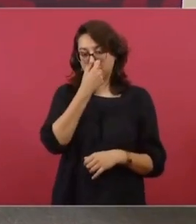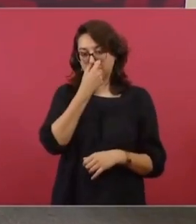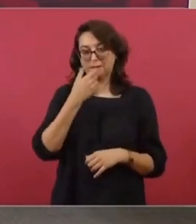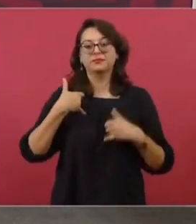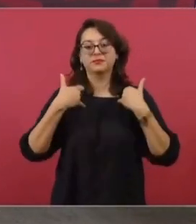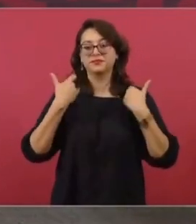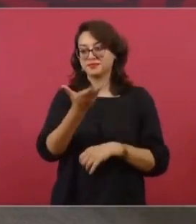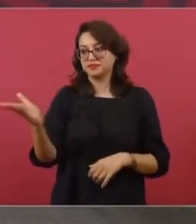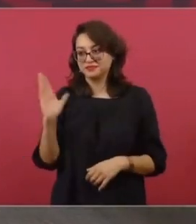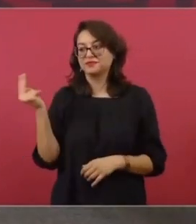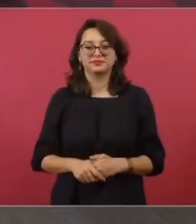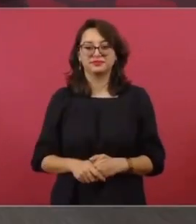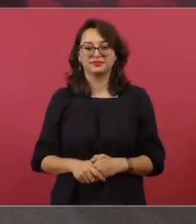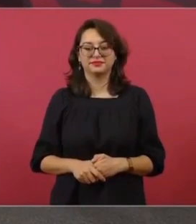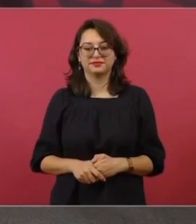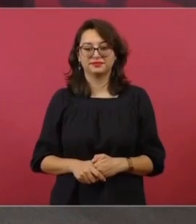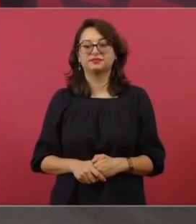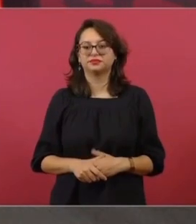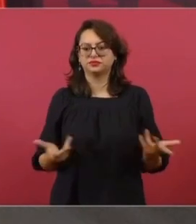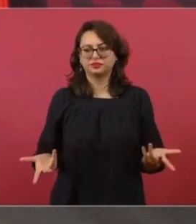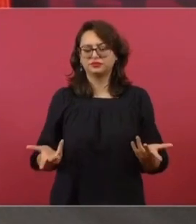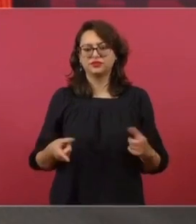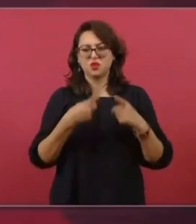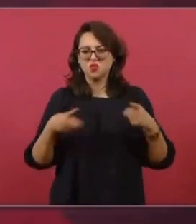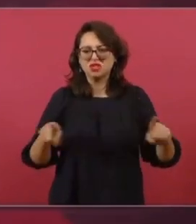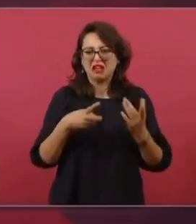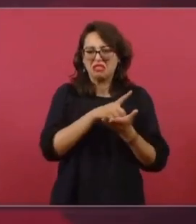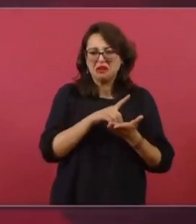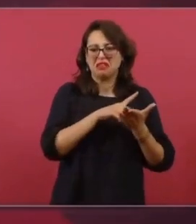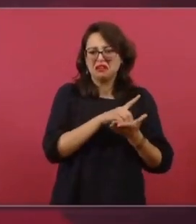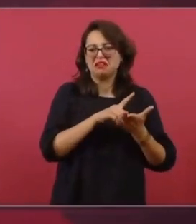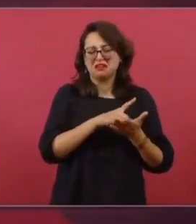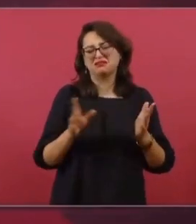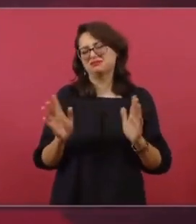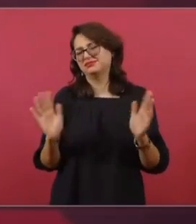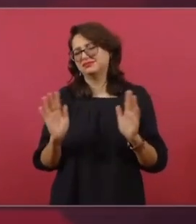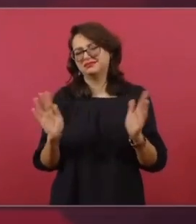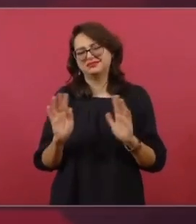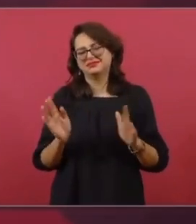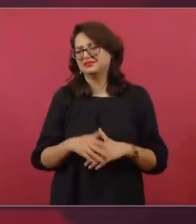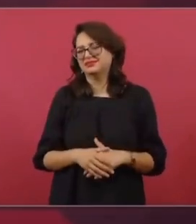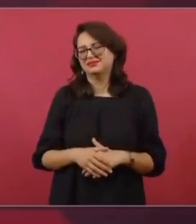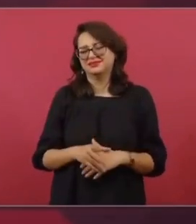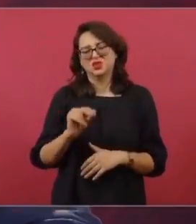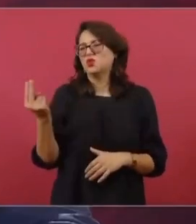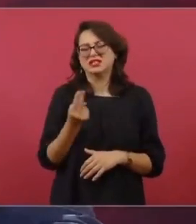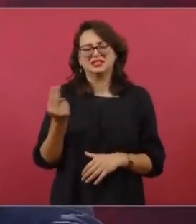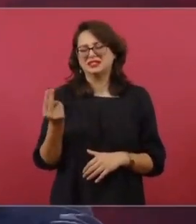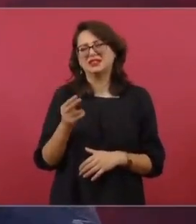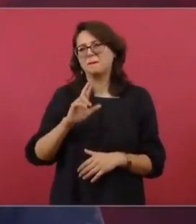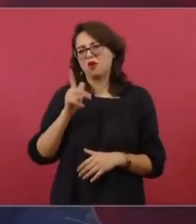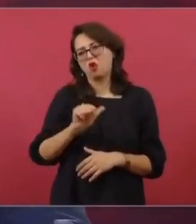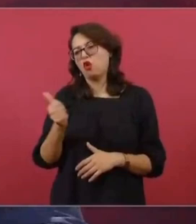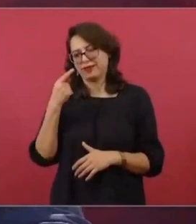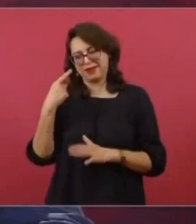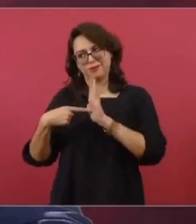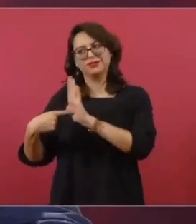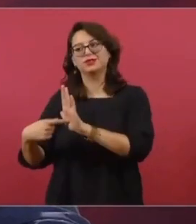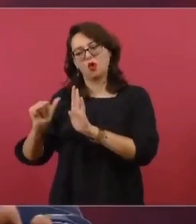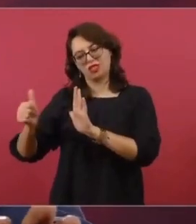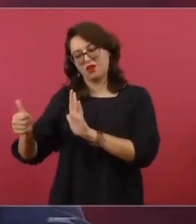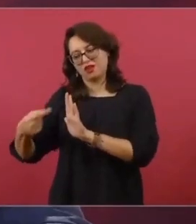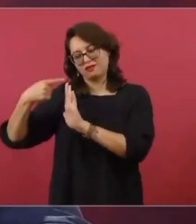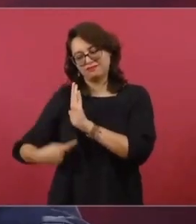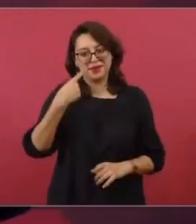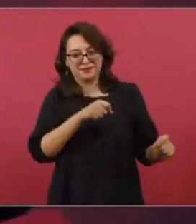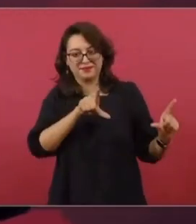les estoy preparando, porque si hay opciones, no tienen que estar escuchando, ¿no? Son libres, prohibido prohibir y no se va a censurar a nadie, pero sí,